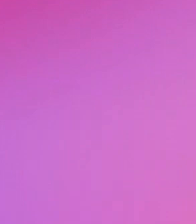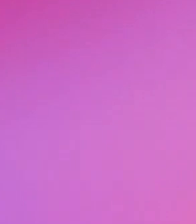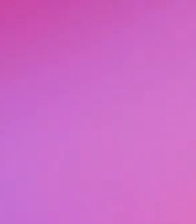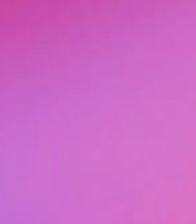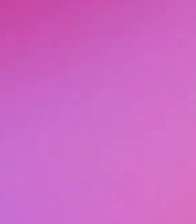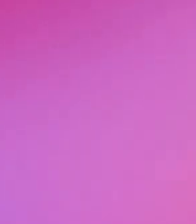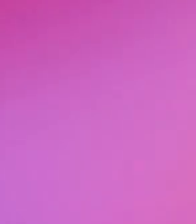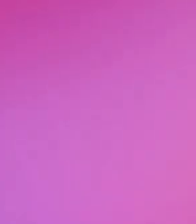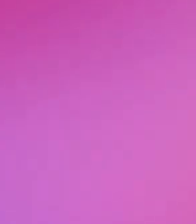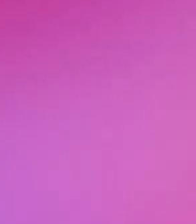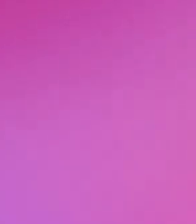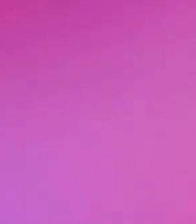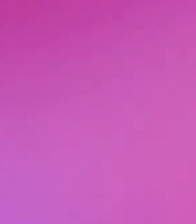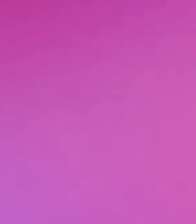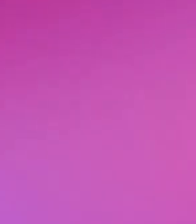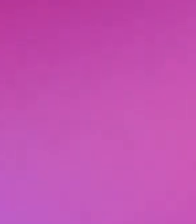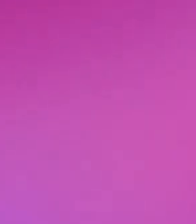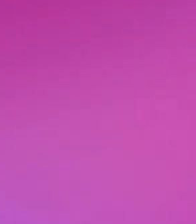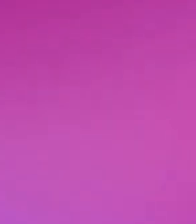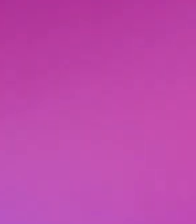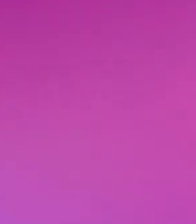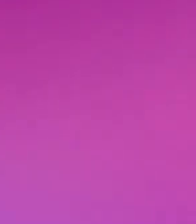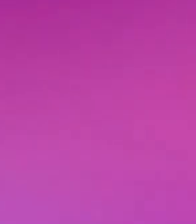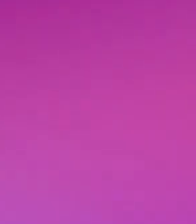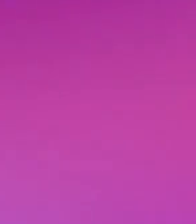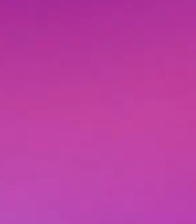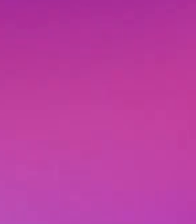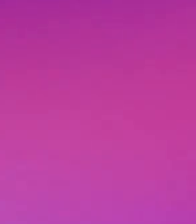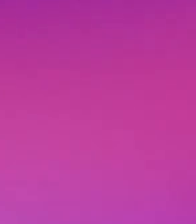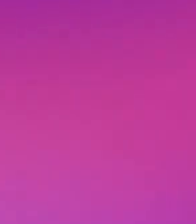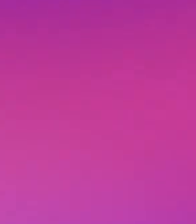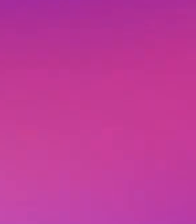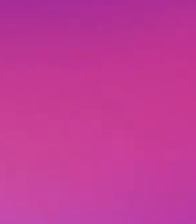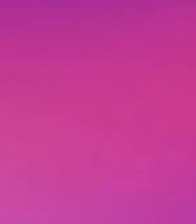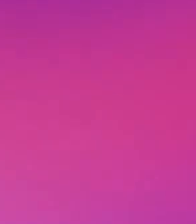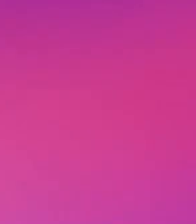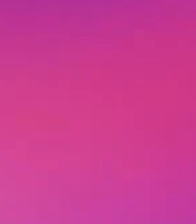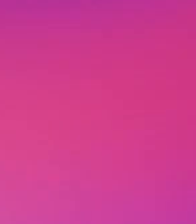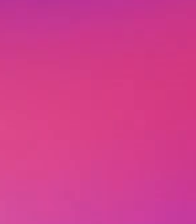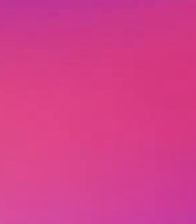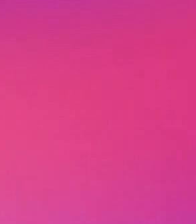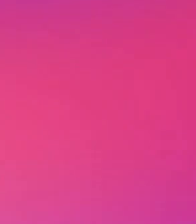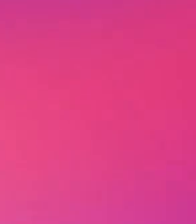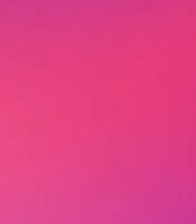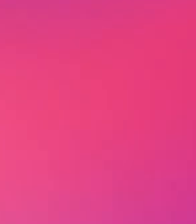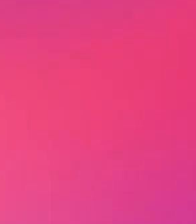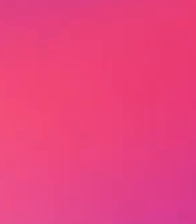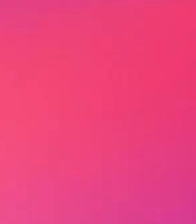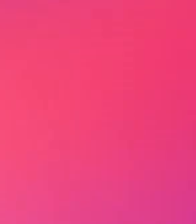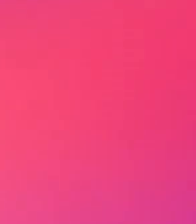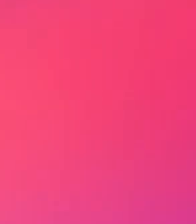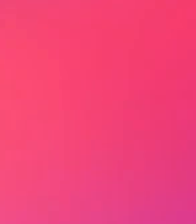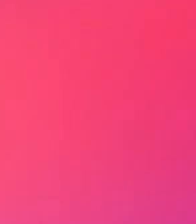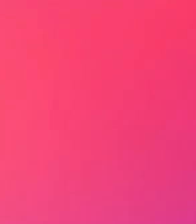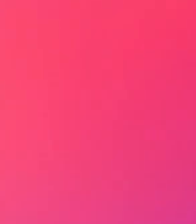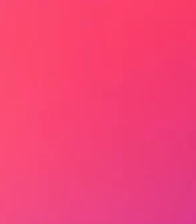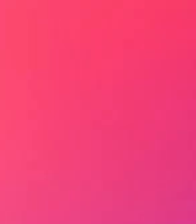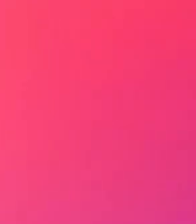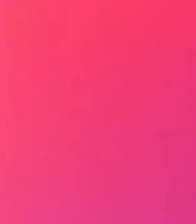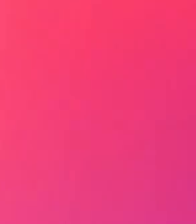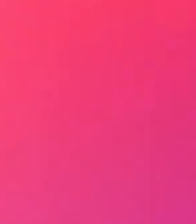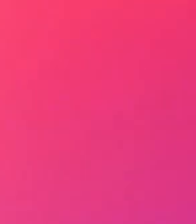al Centro de Apoyo Pedagógico a Distancia. El número de teléfono para secundaria es el 55